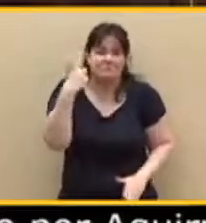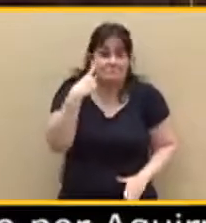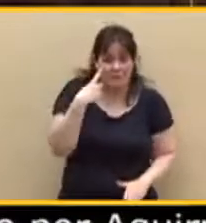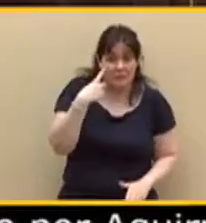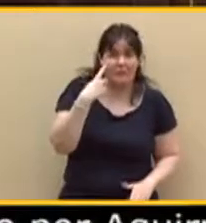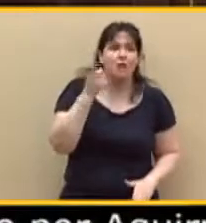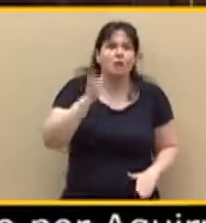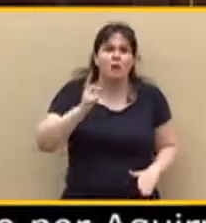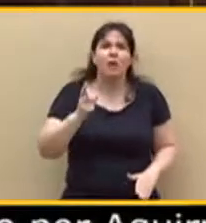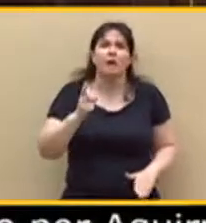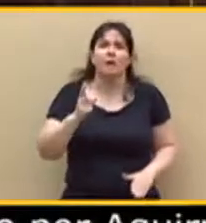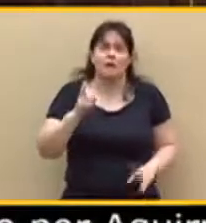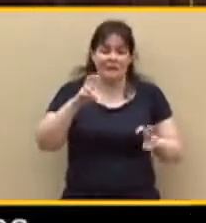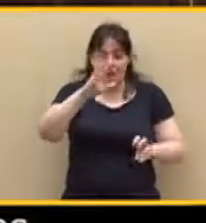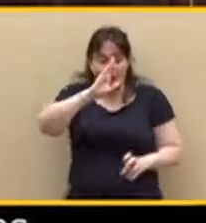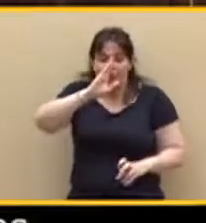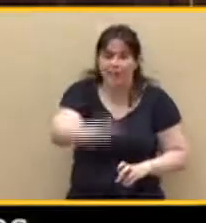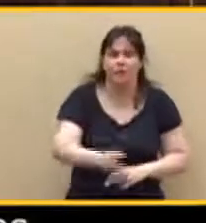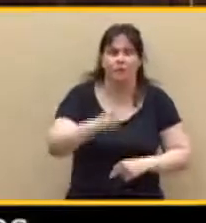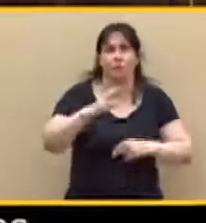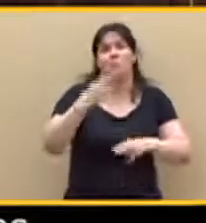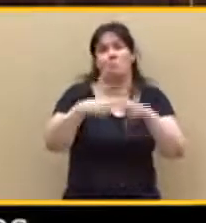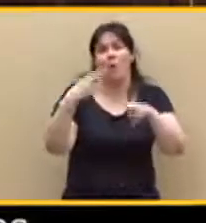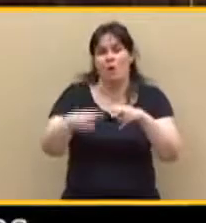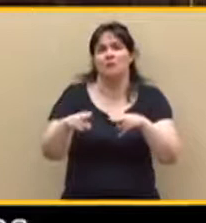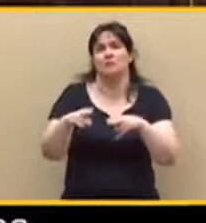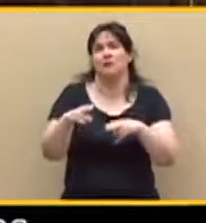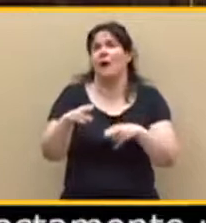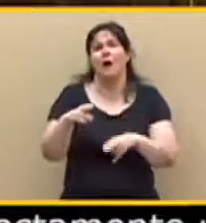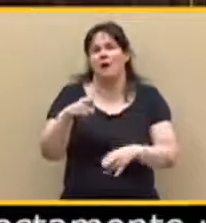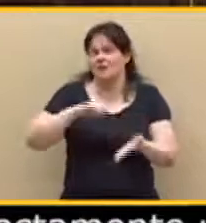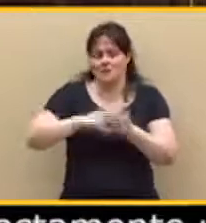implementado de forma directa una política de ensañamiento sistemático con los